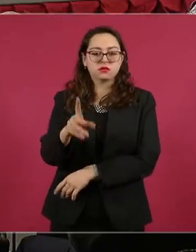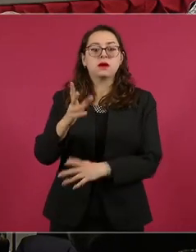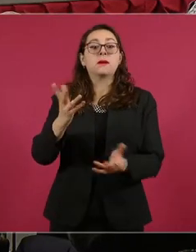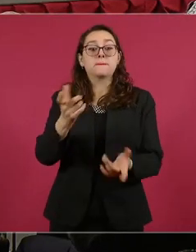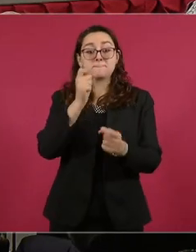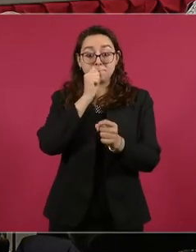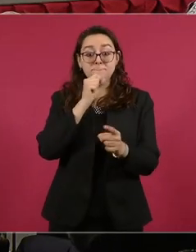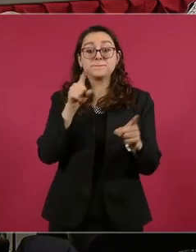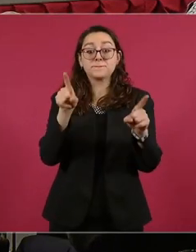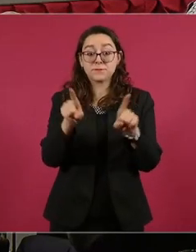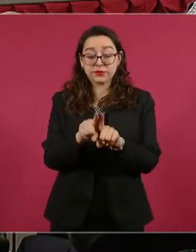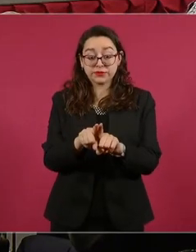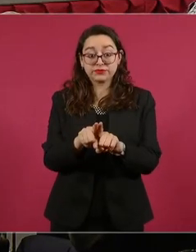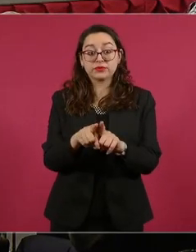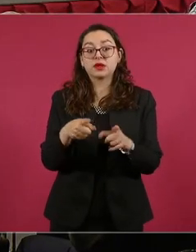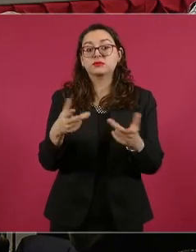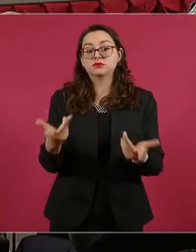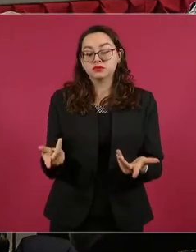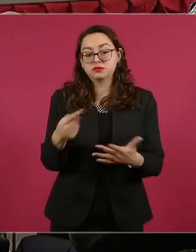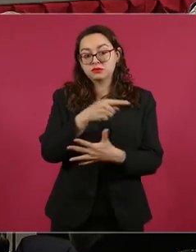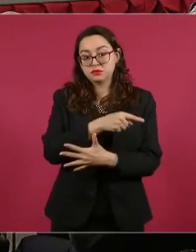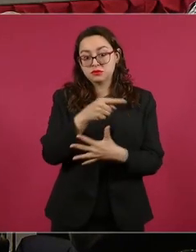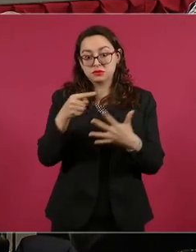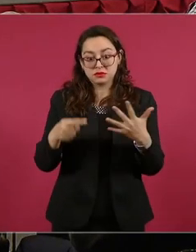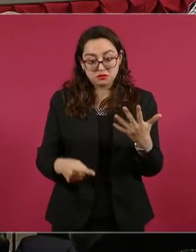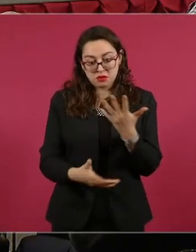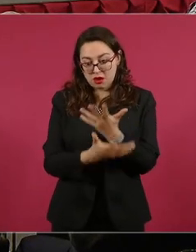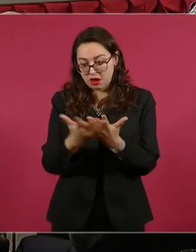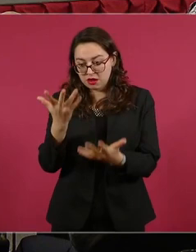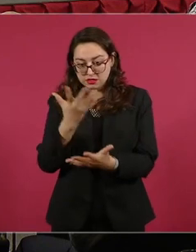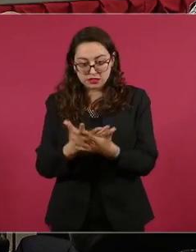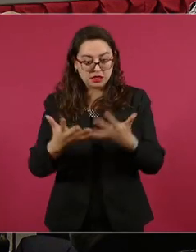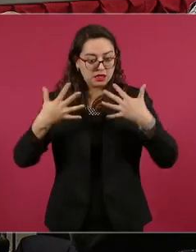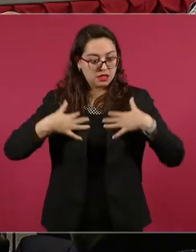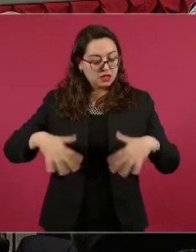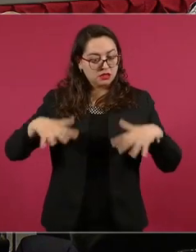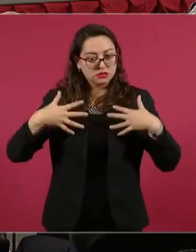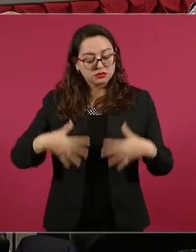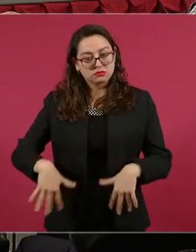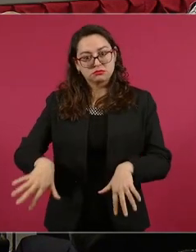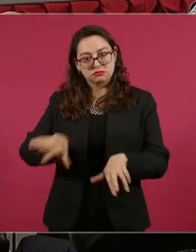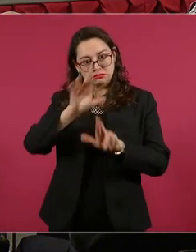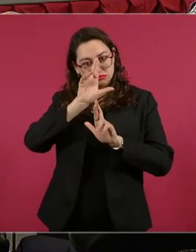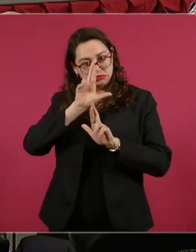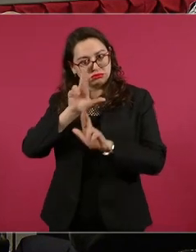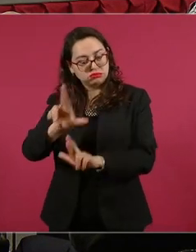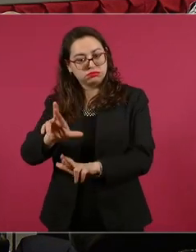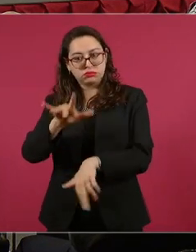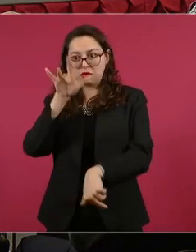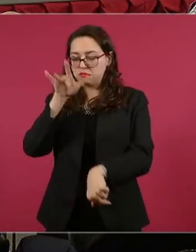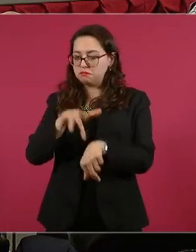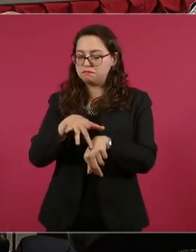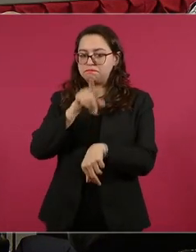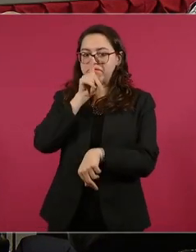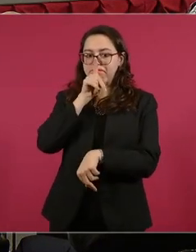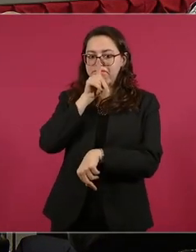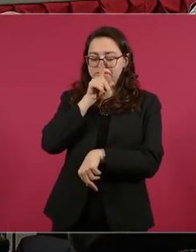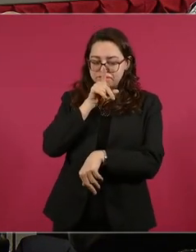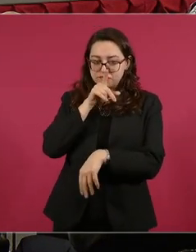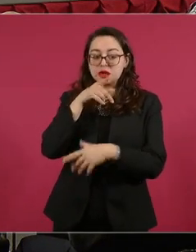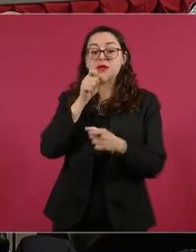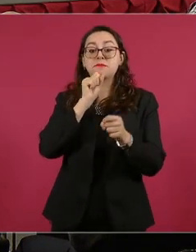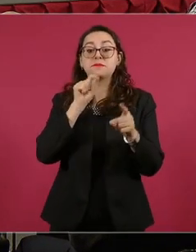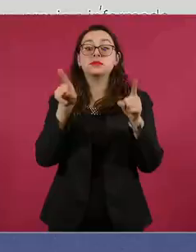que se dan con relación a los diseños artesanales. También la participación en la construcción de modelos